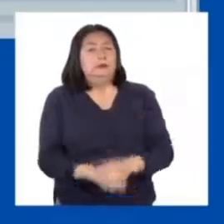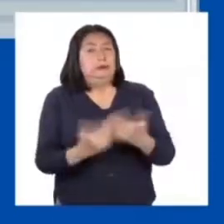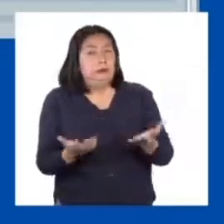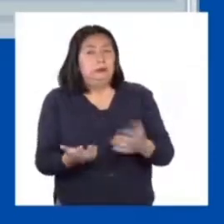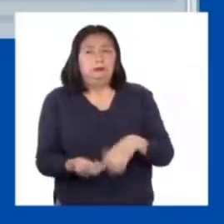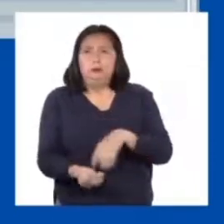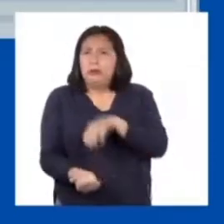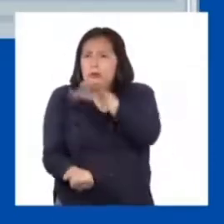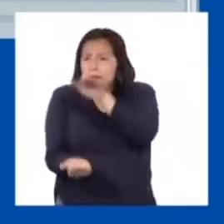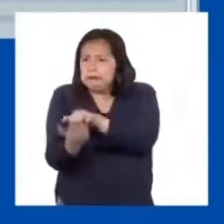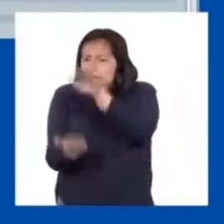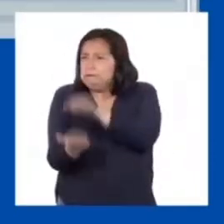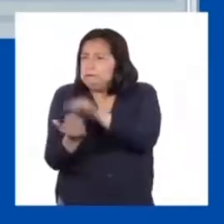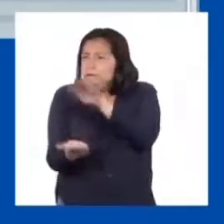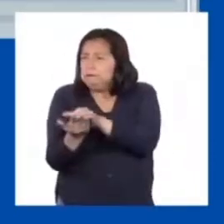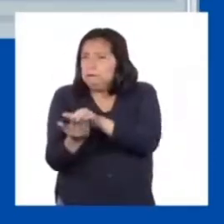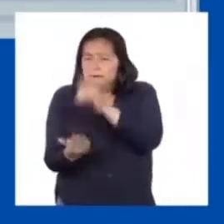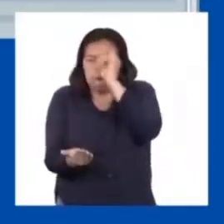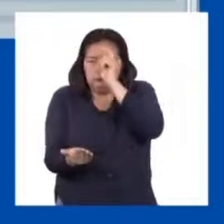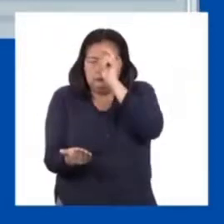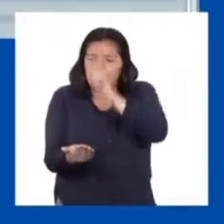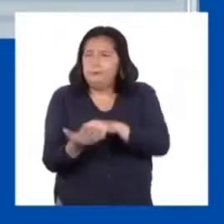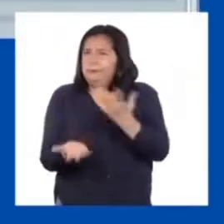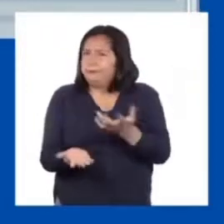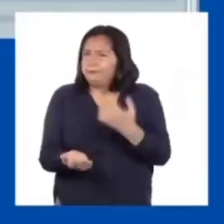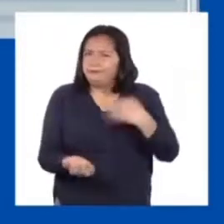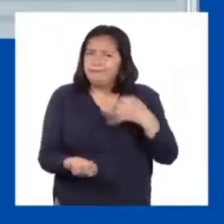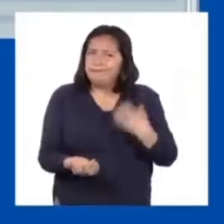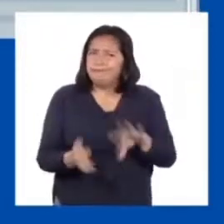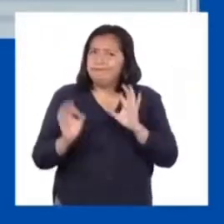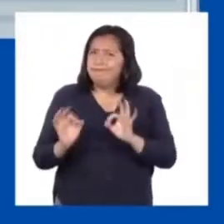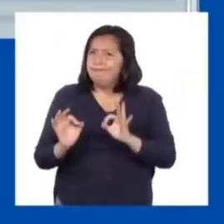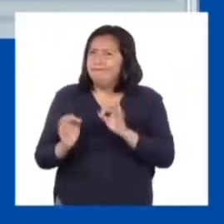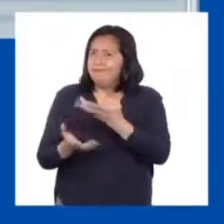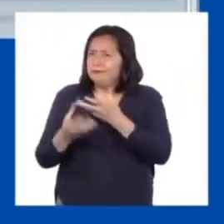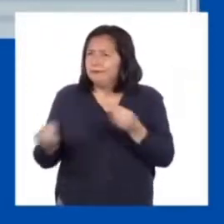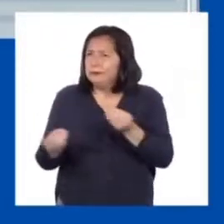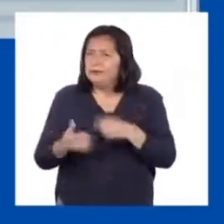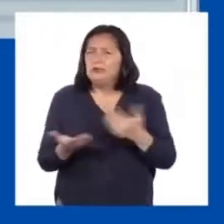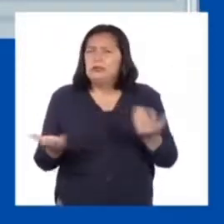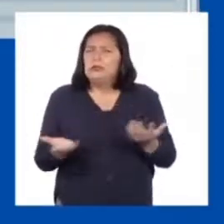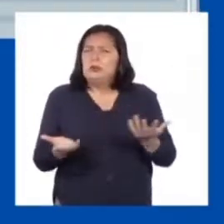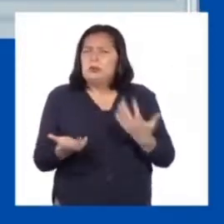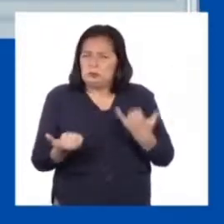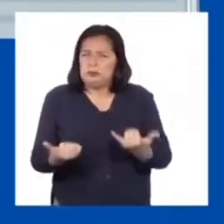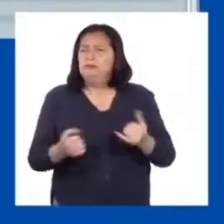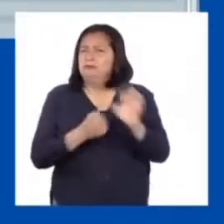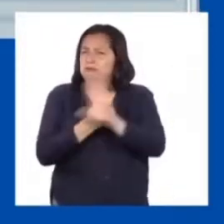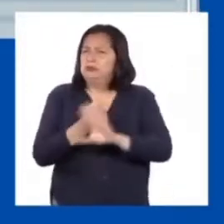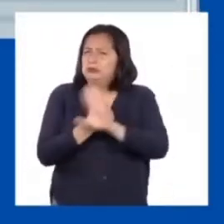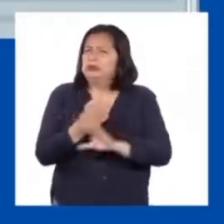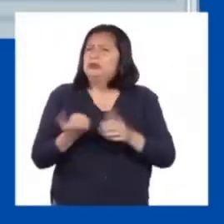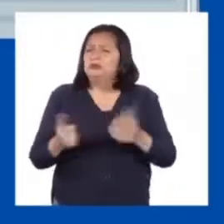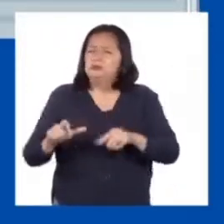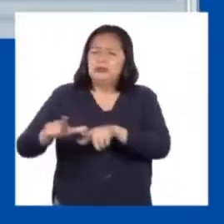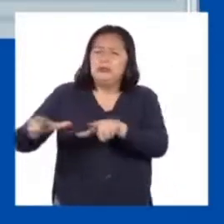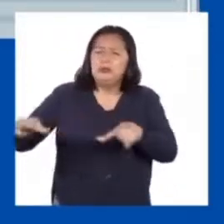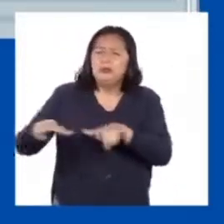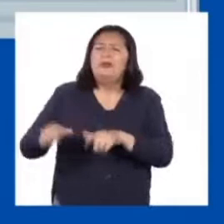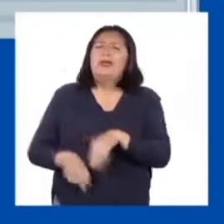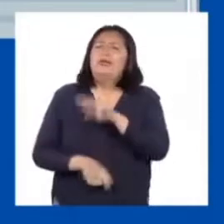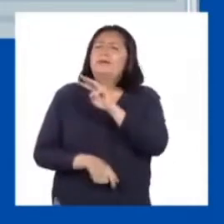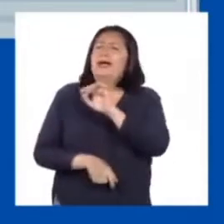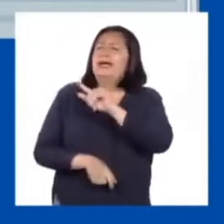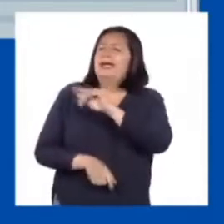El cocodrilo de Tumbes es parte de los reptiles amenazados. Este se encuentra protegido en los manglares de Tumbes